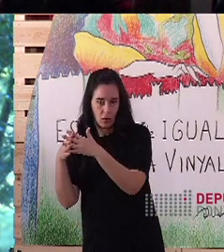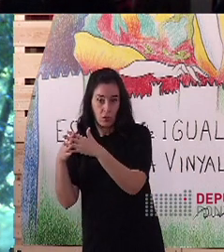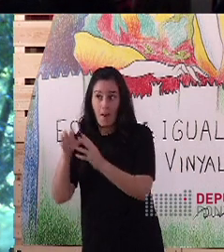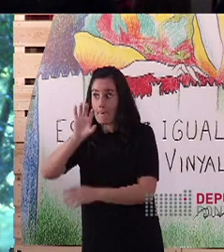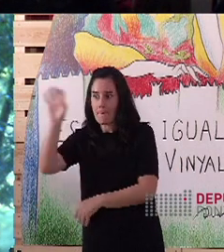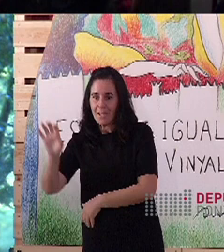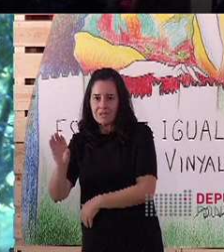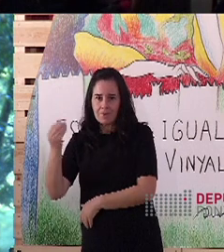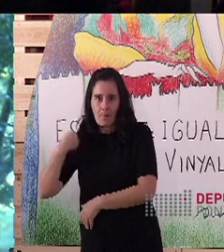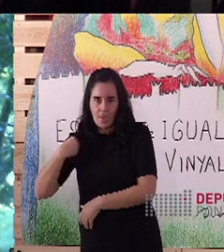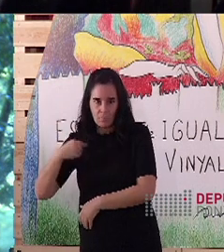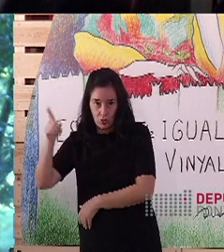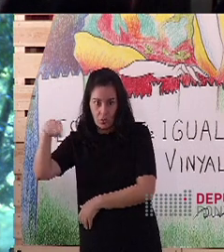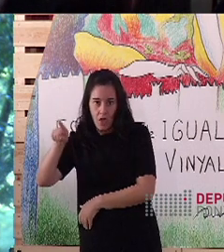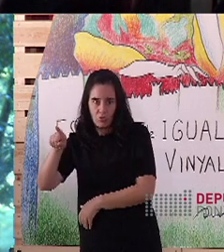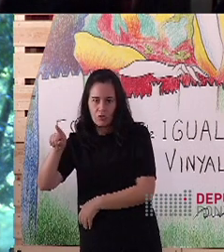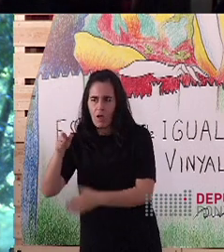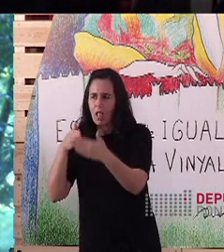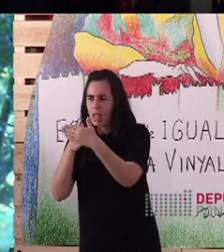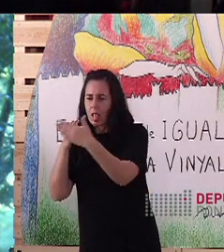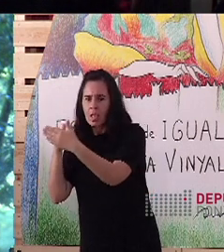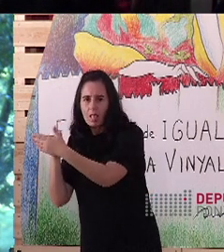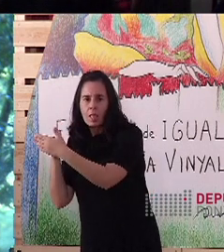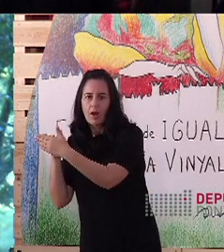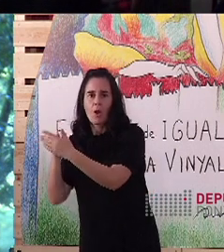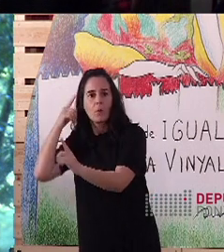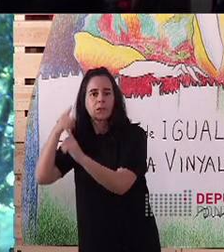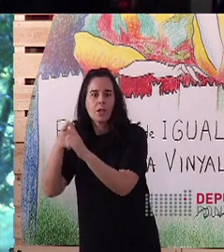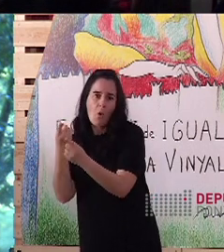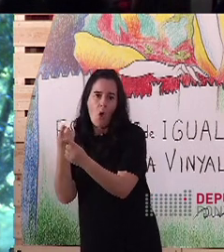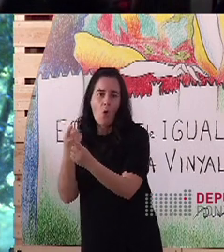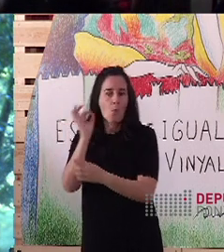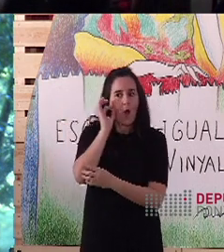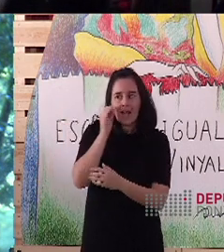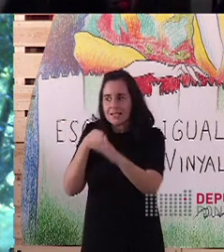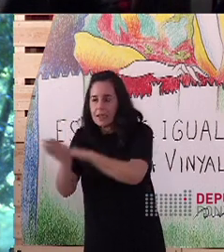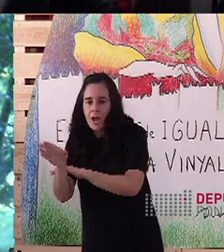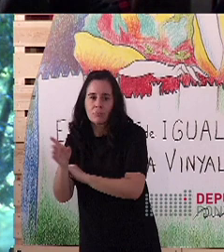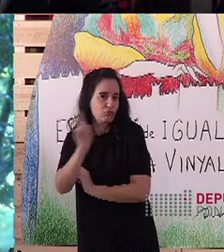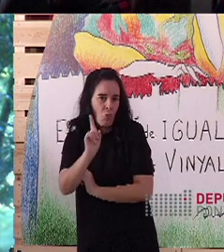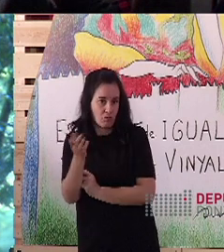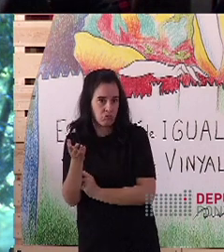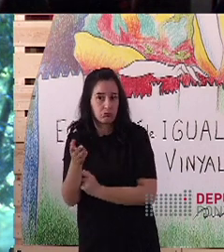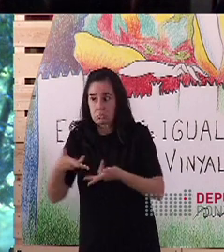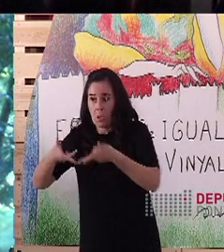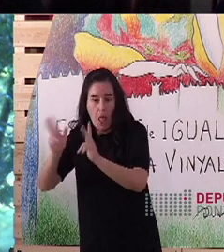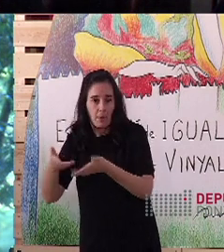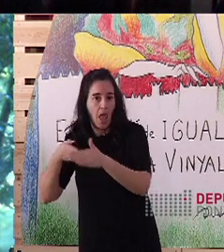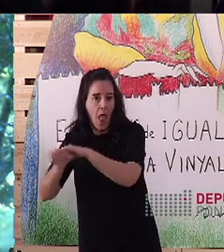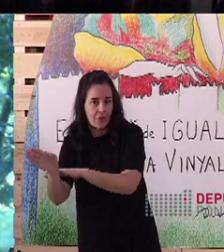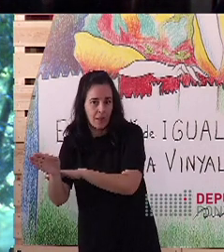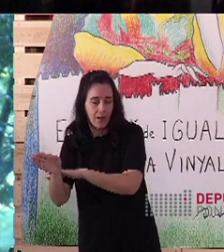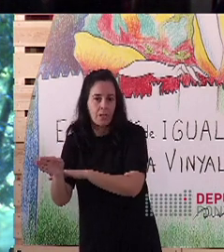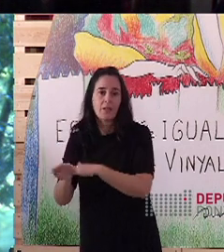no pusiesen barreras para que no pudiesen entrar estas mujeres. De modo que encontraron este asunto